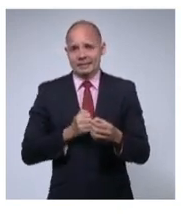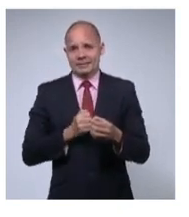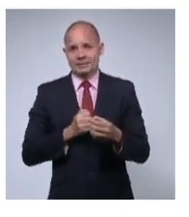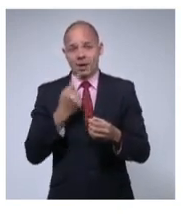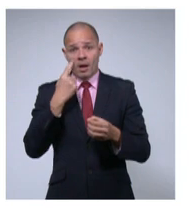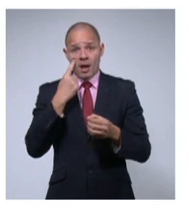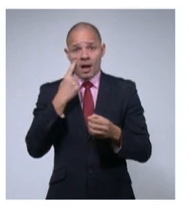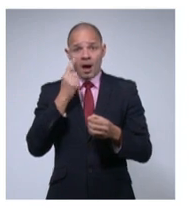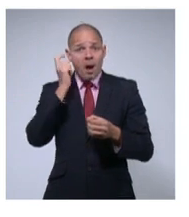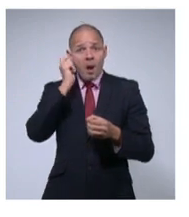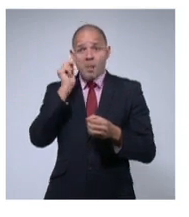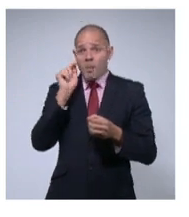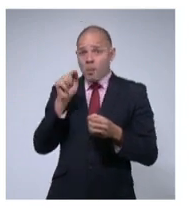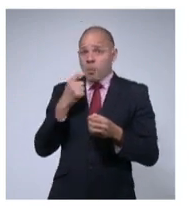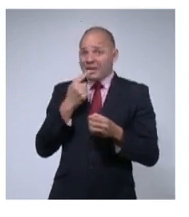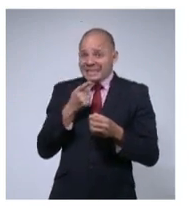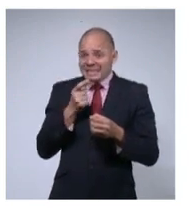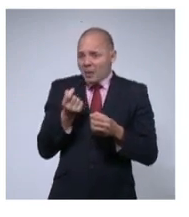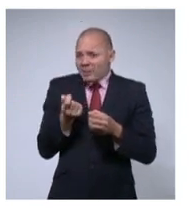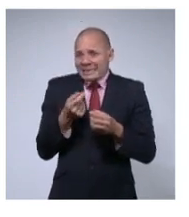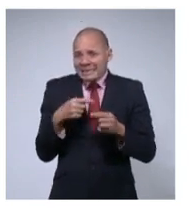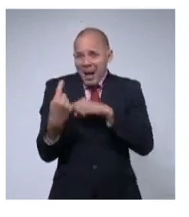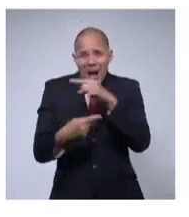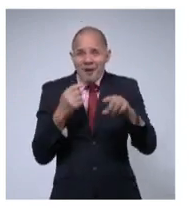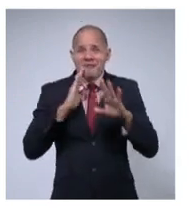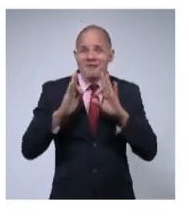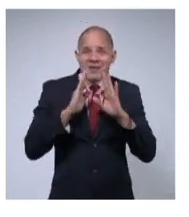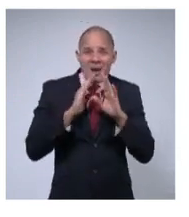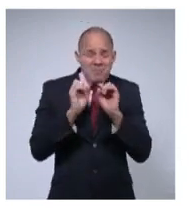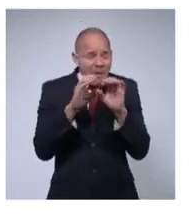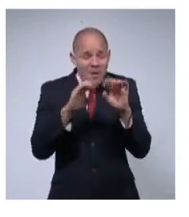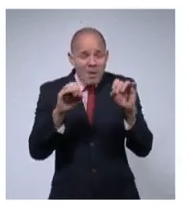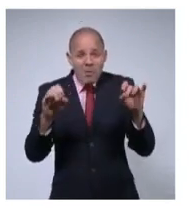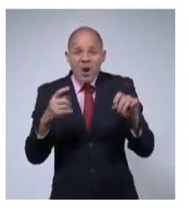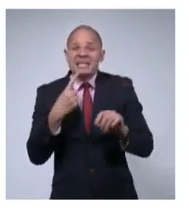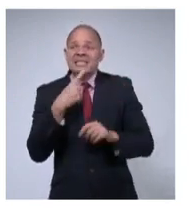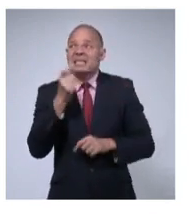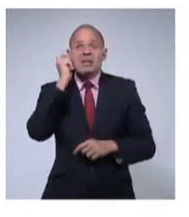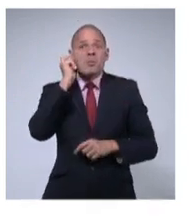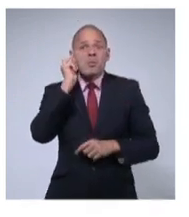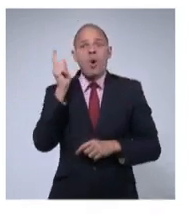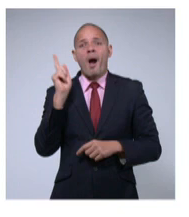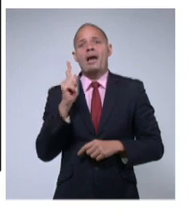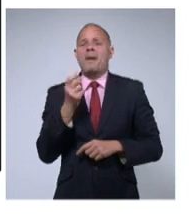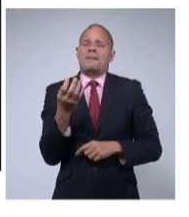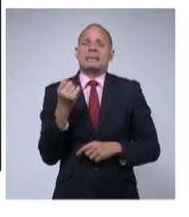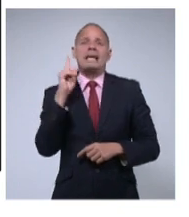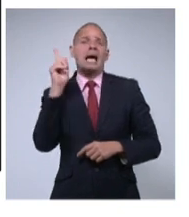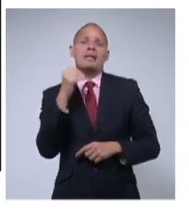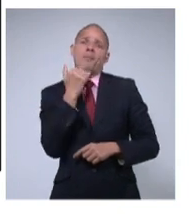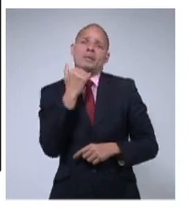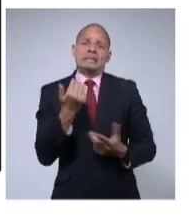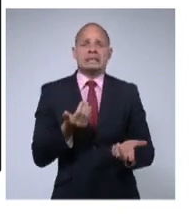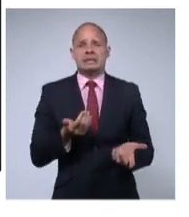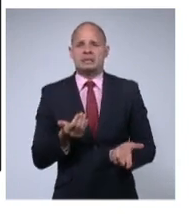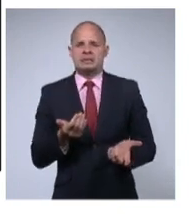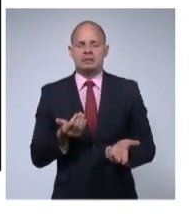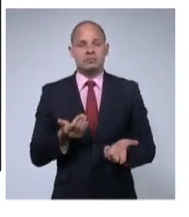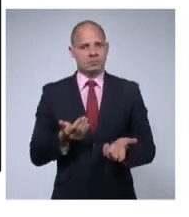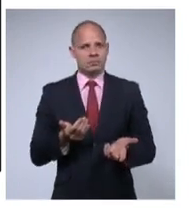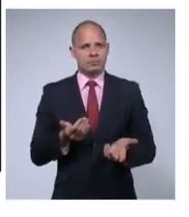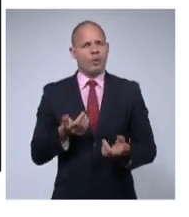velocidad a la que se multiplican estas noticias. 4:43. 5:42, una hora después,